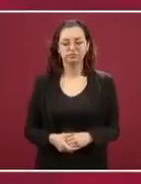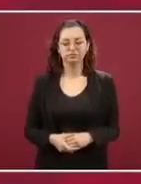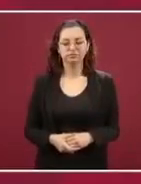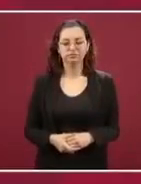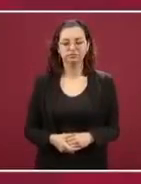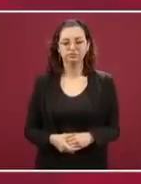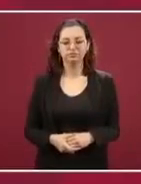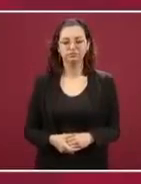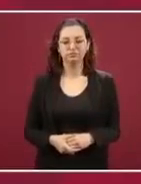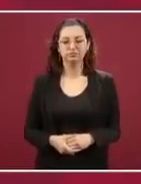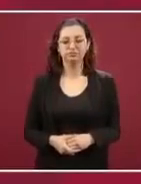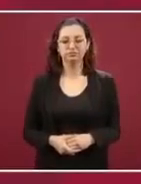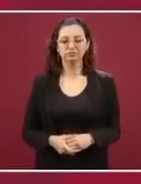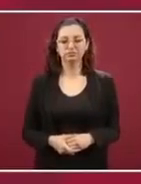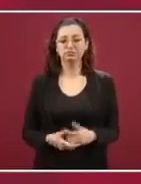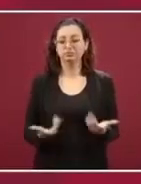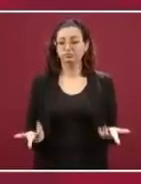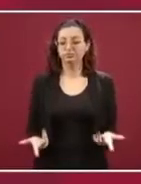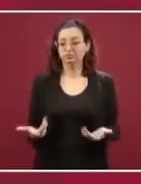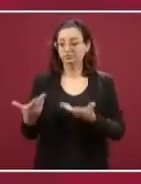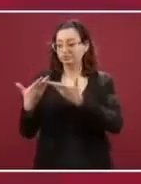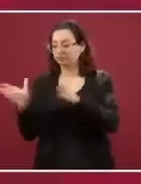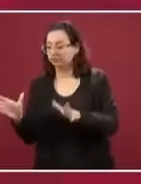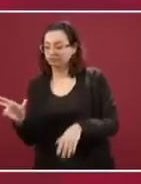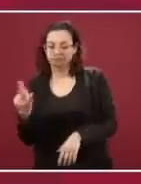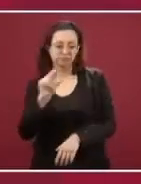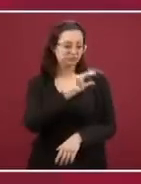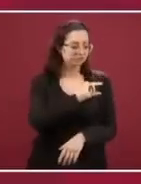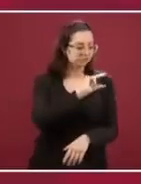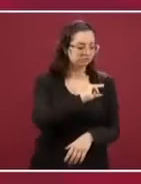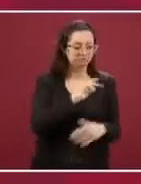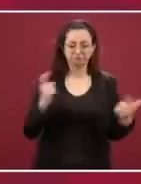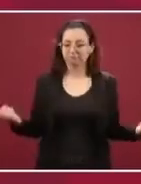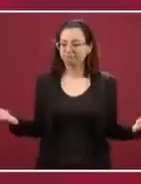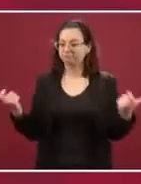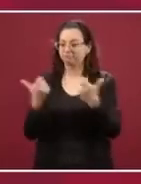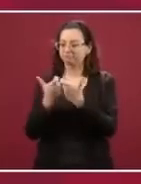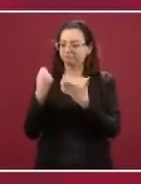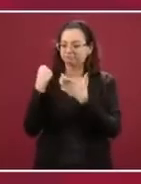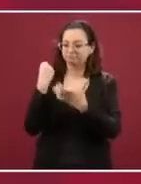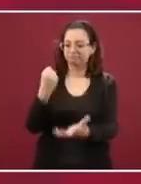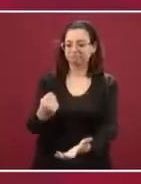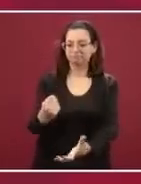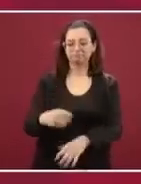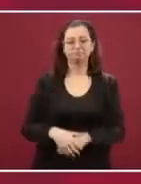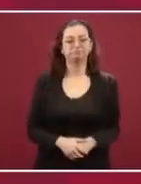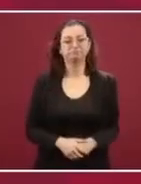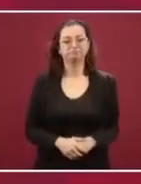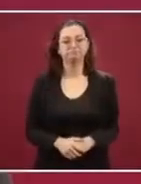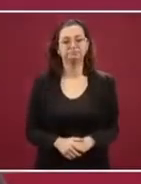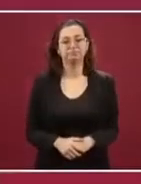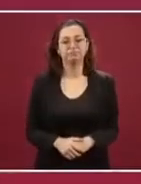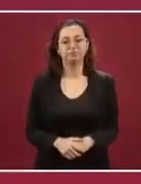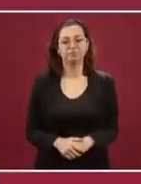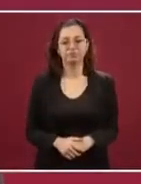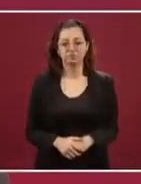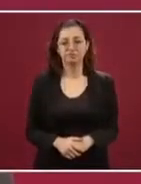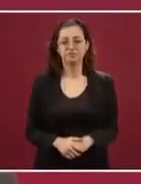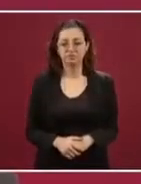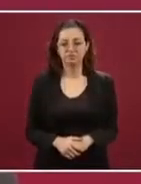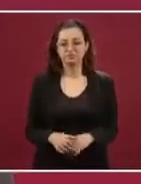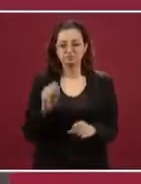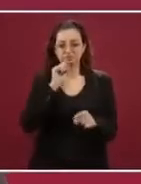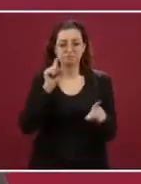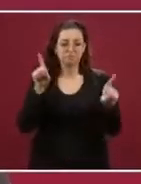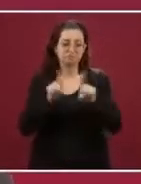que invierta el sector público y el sector privado, incluso la participación también